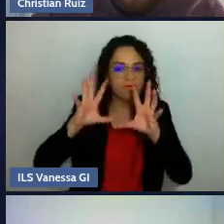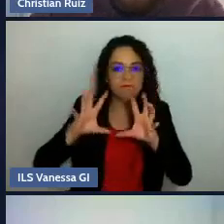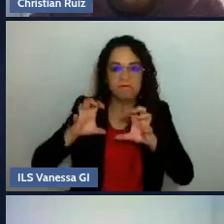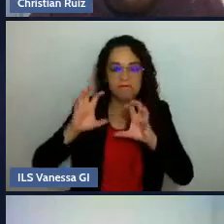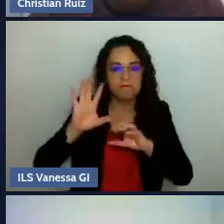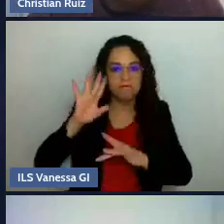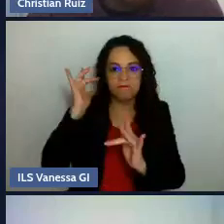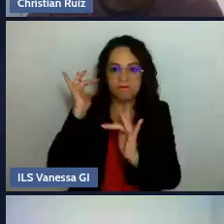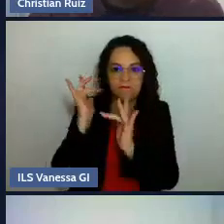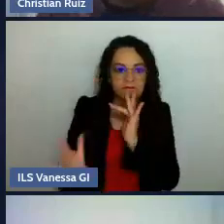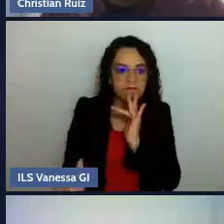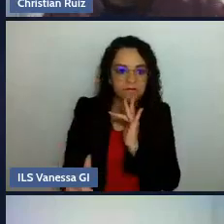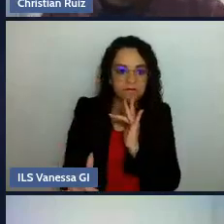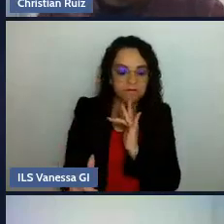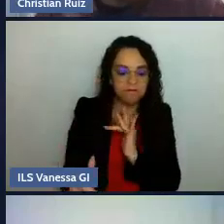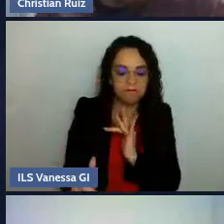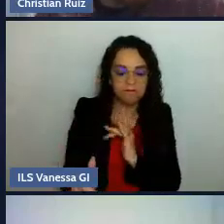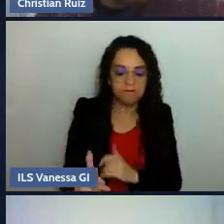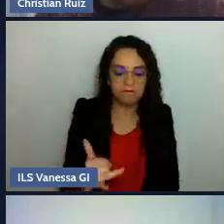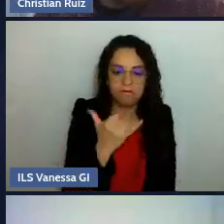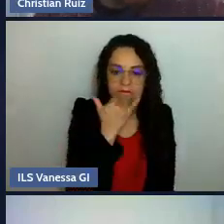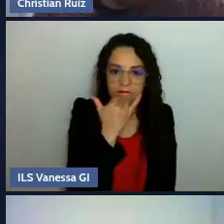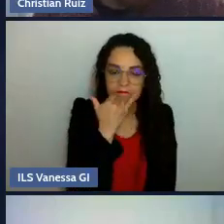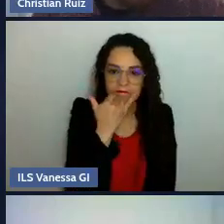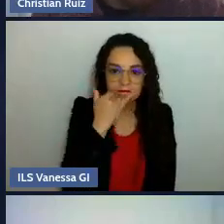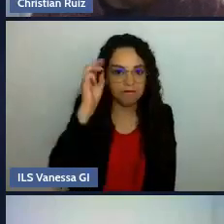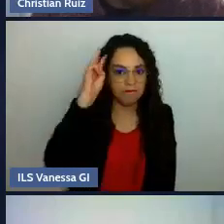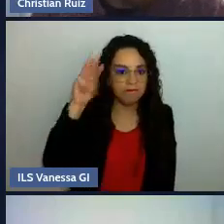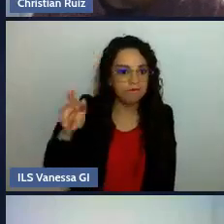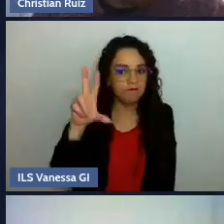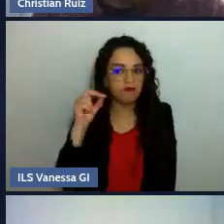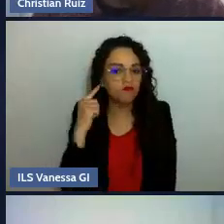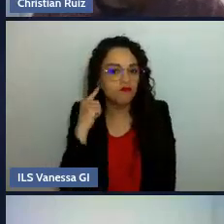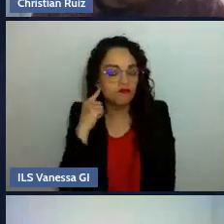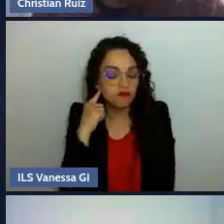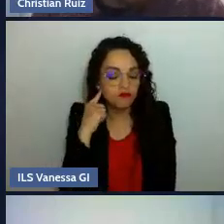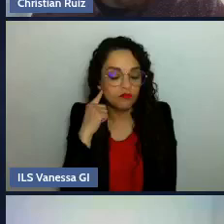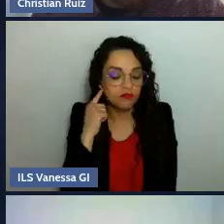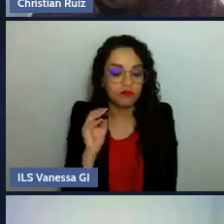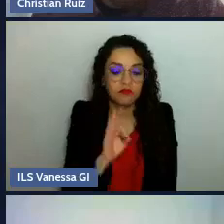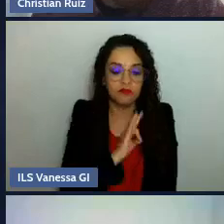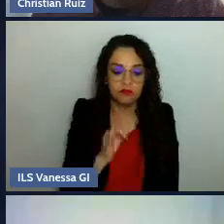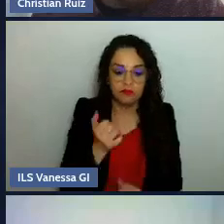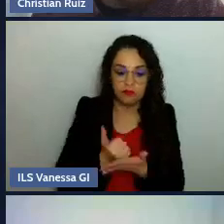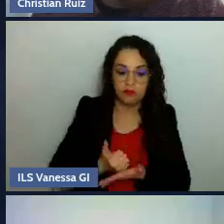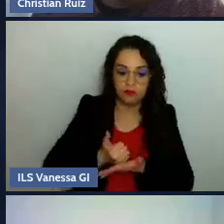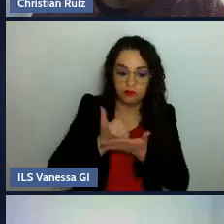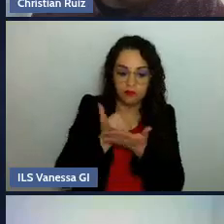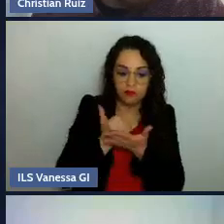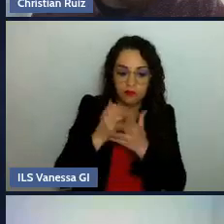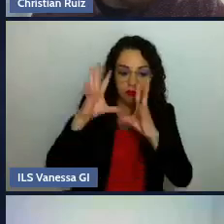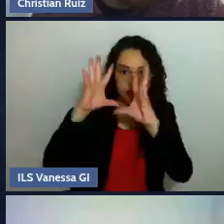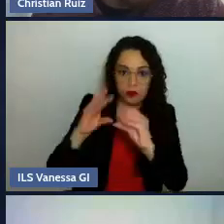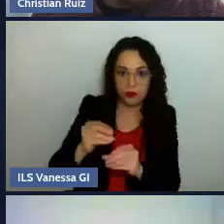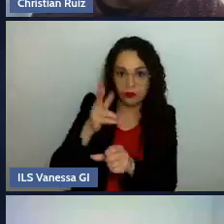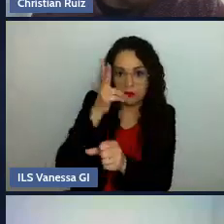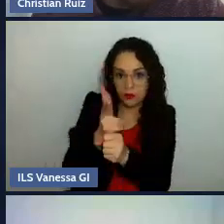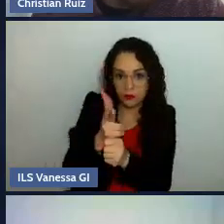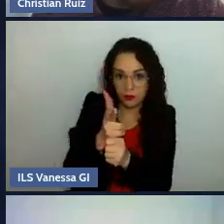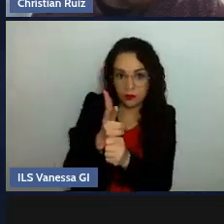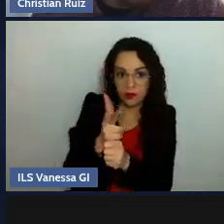Disculpe, maestra, estamos teniendo un problema con el audio. No sé si nos pudiera apoyar tal vez apagando su cámara para